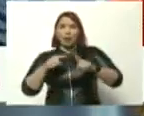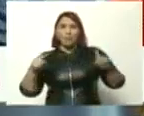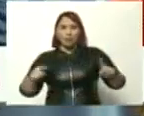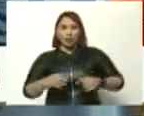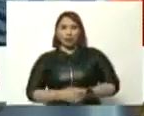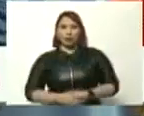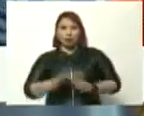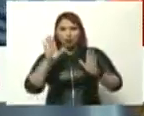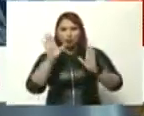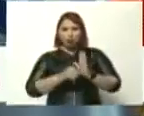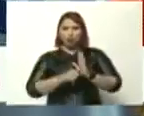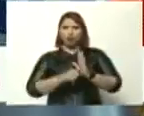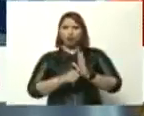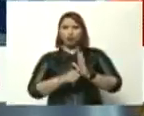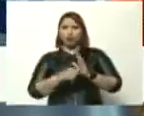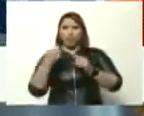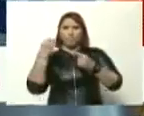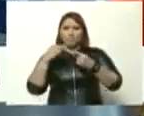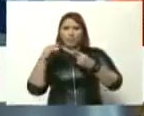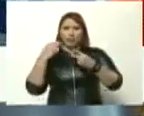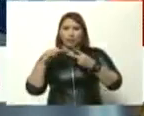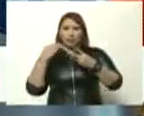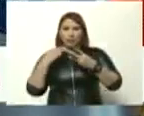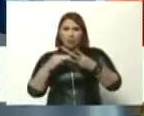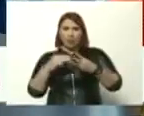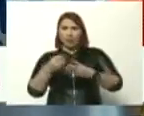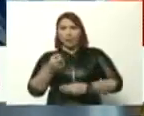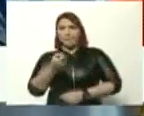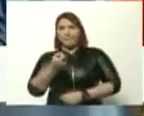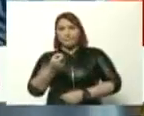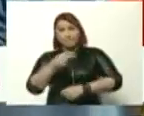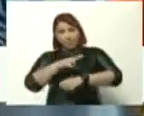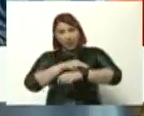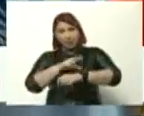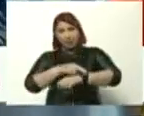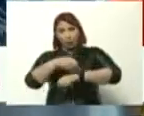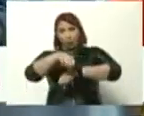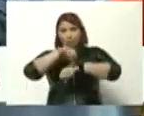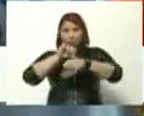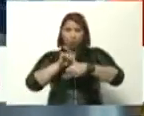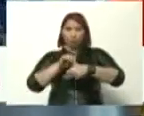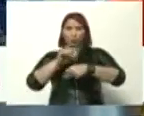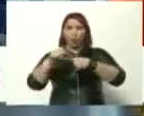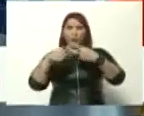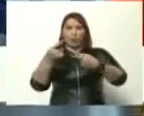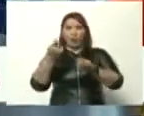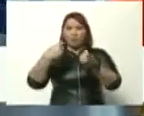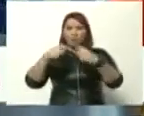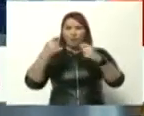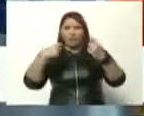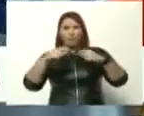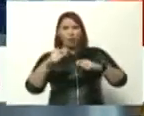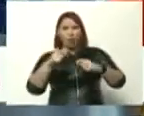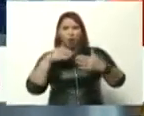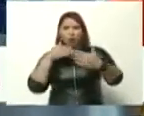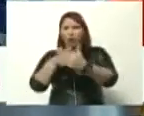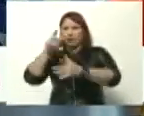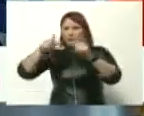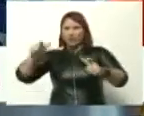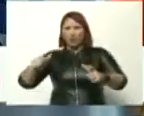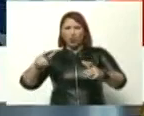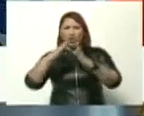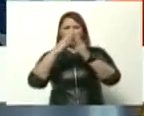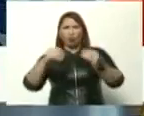hurtar material médico quirúrgico y luego revenderlo. Contra ellos todo el peso de la ley. En este